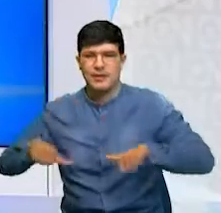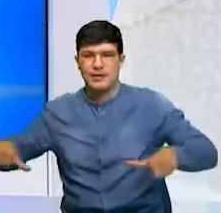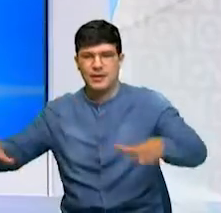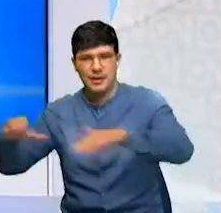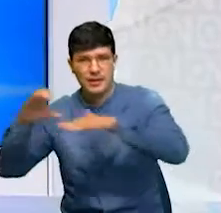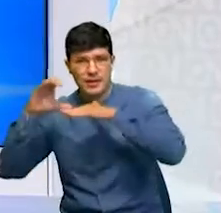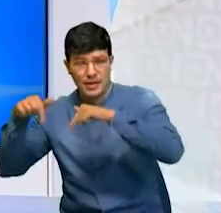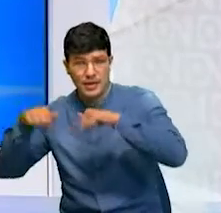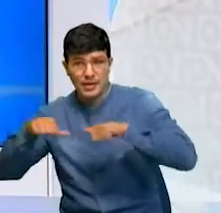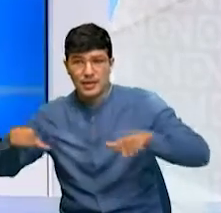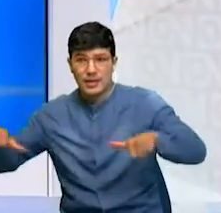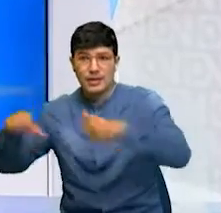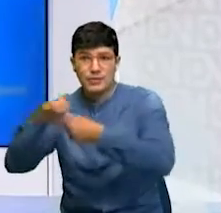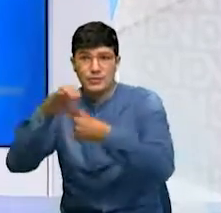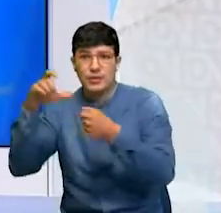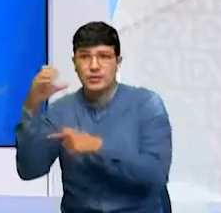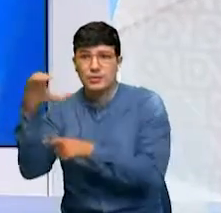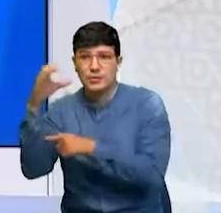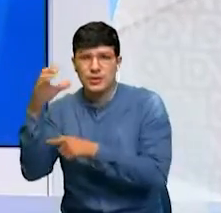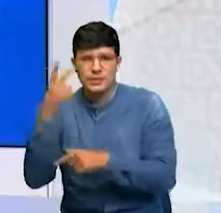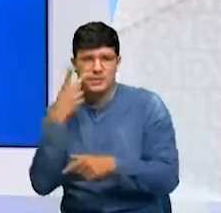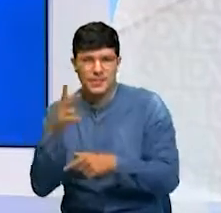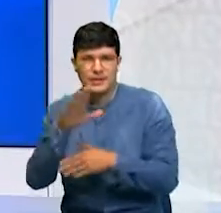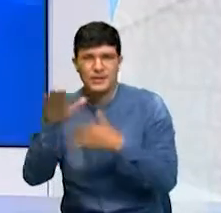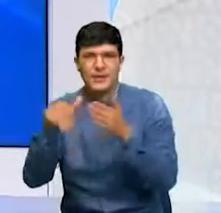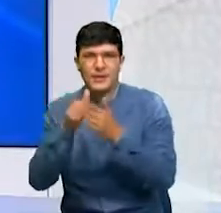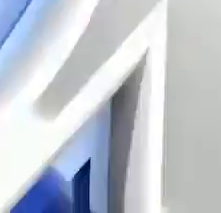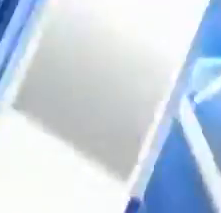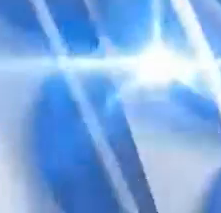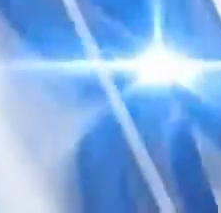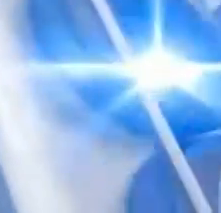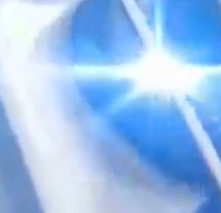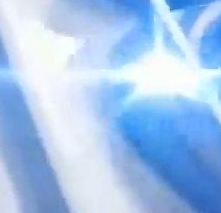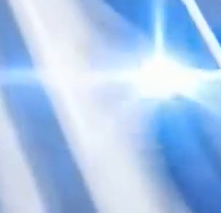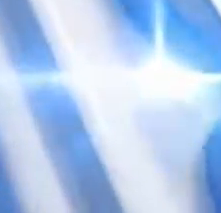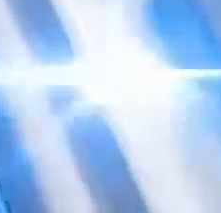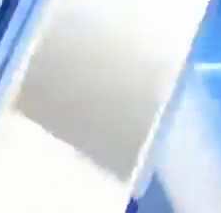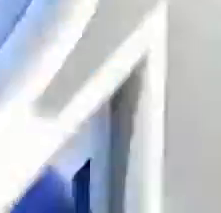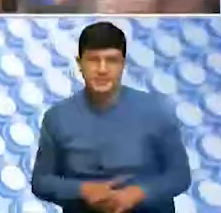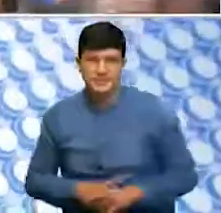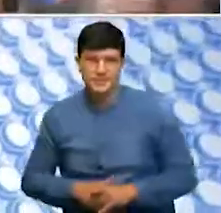el área metropolitana de cúcuta pilar velázquez o se nos tiene más detalles adelante